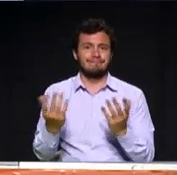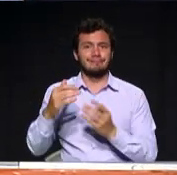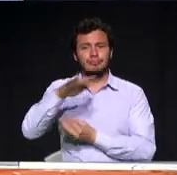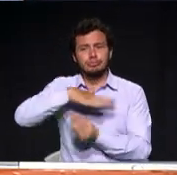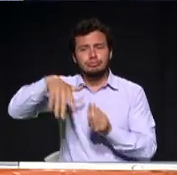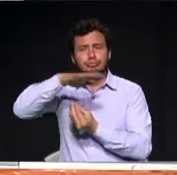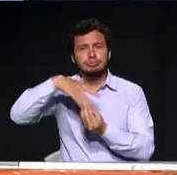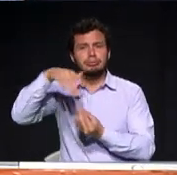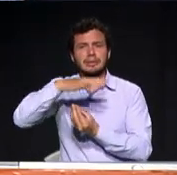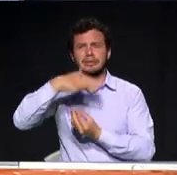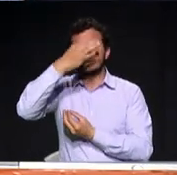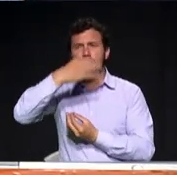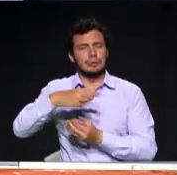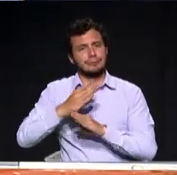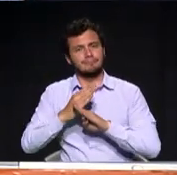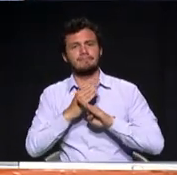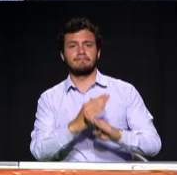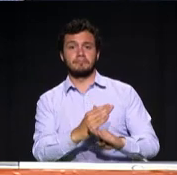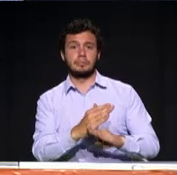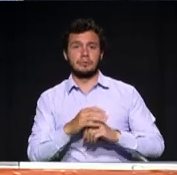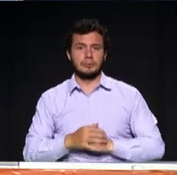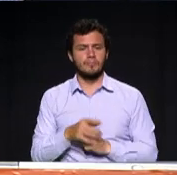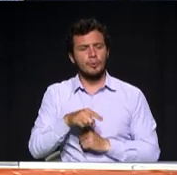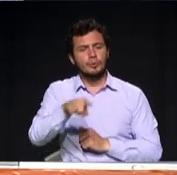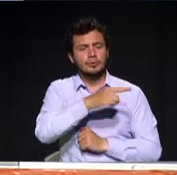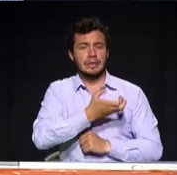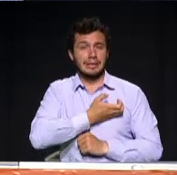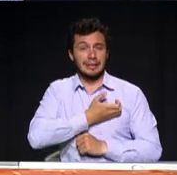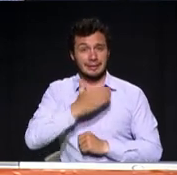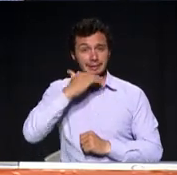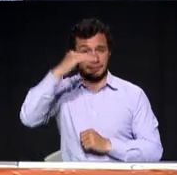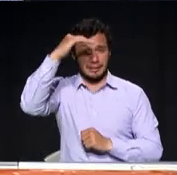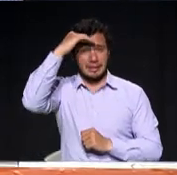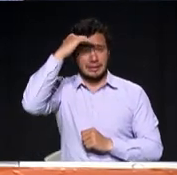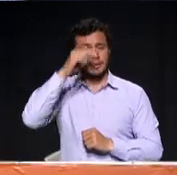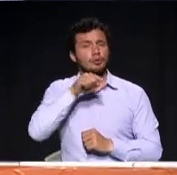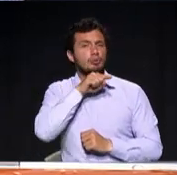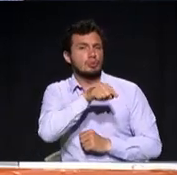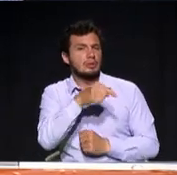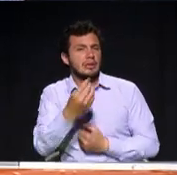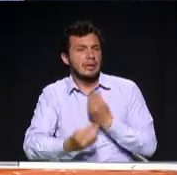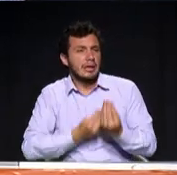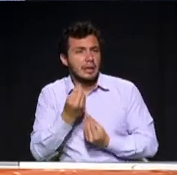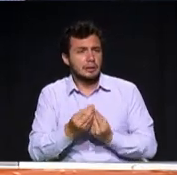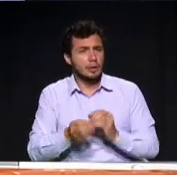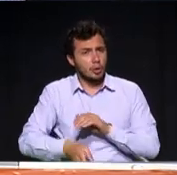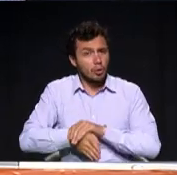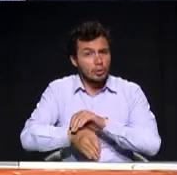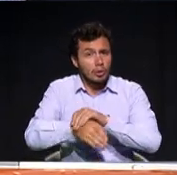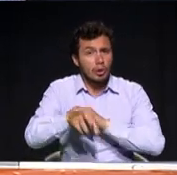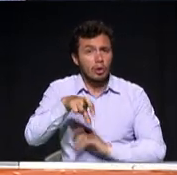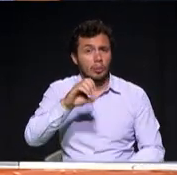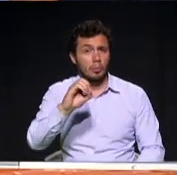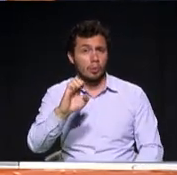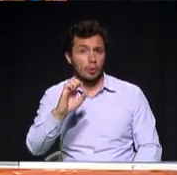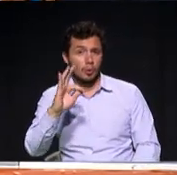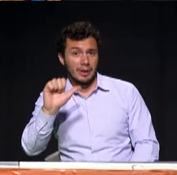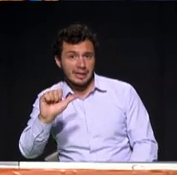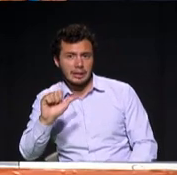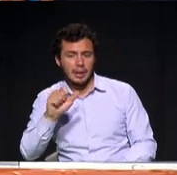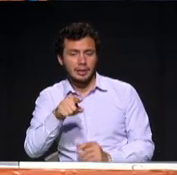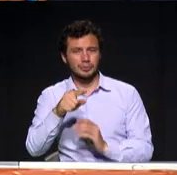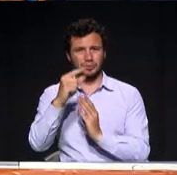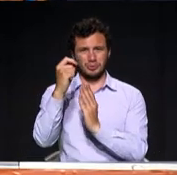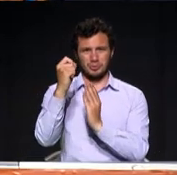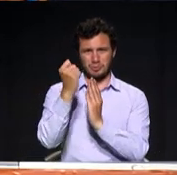como presidente de la junta directiva del área metropolitana continuaría con el poeta con este protocolo para gestionar entonces